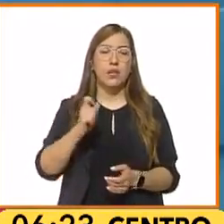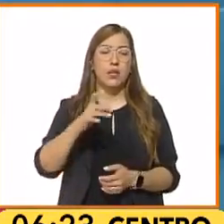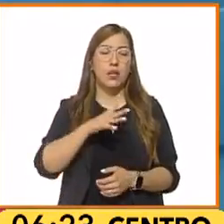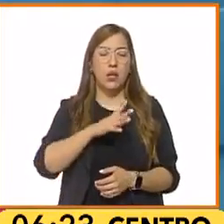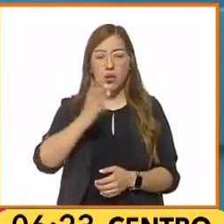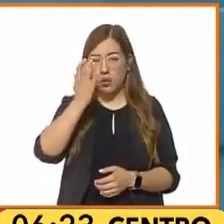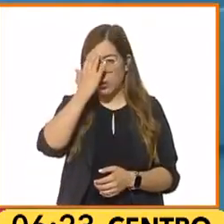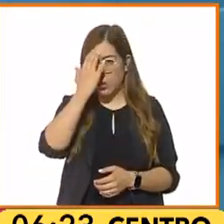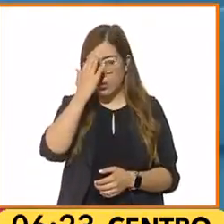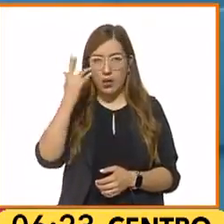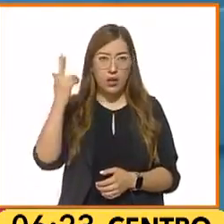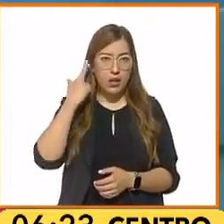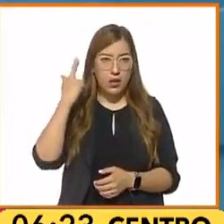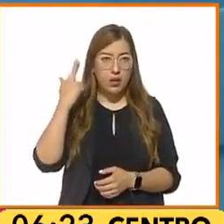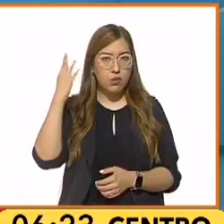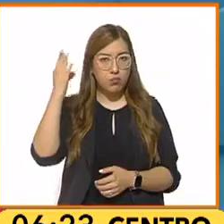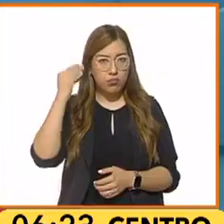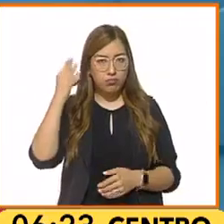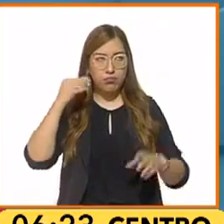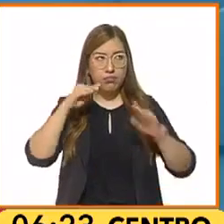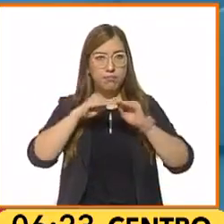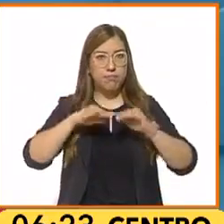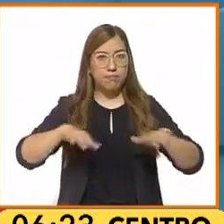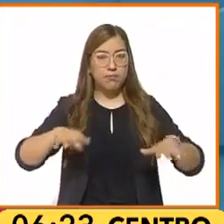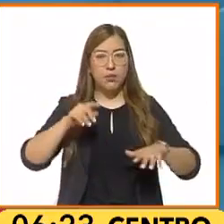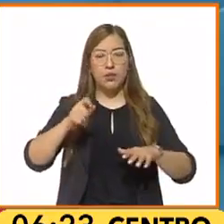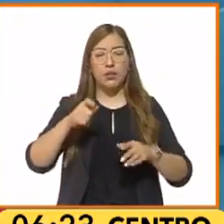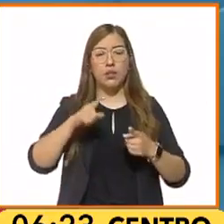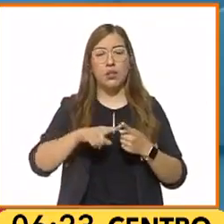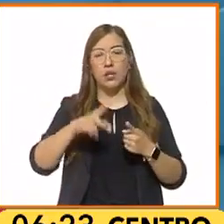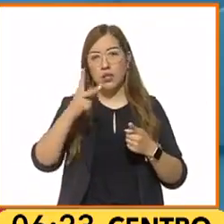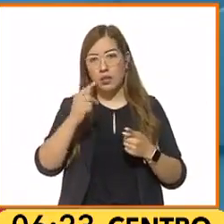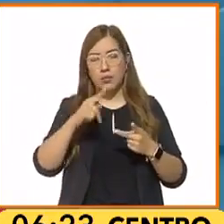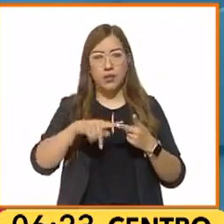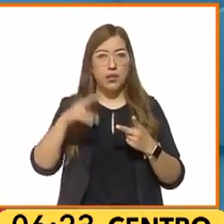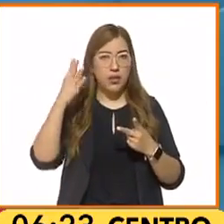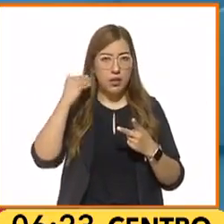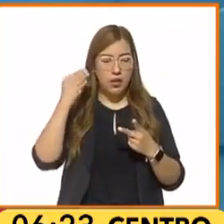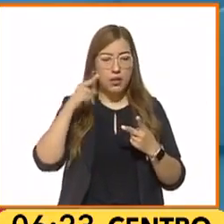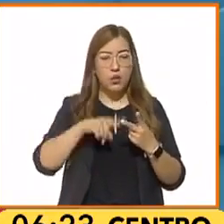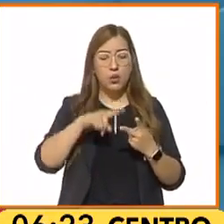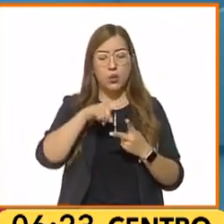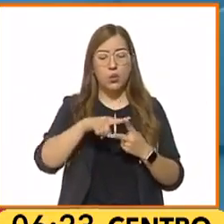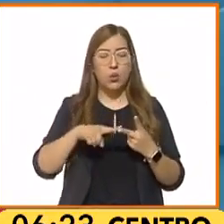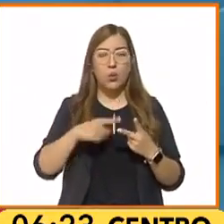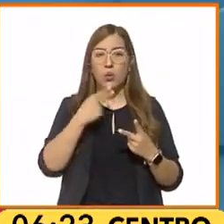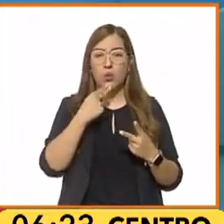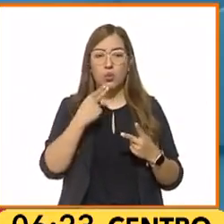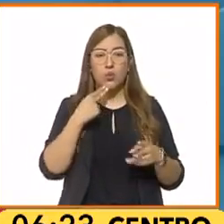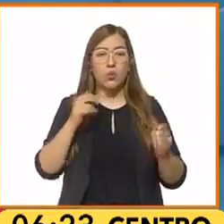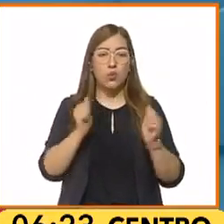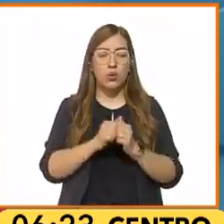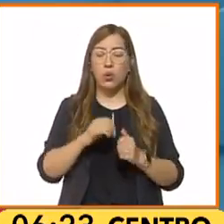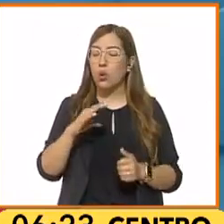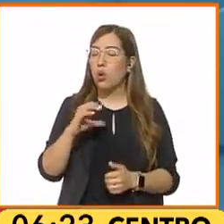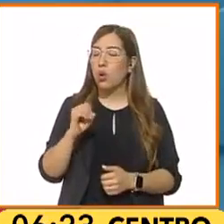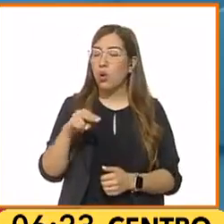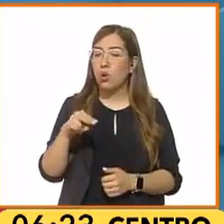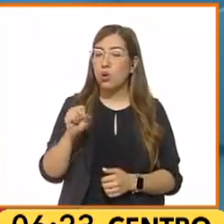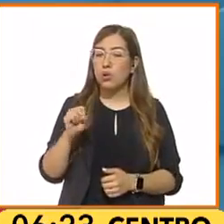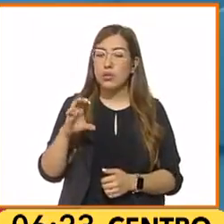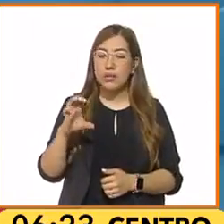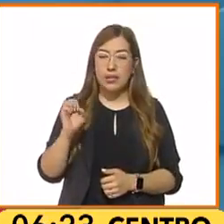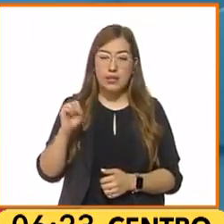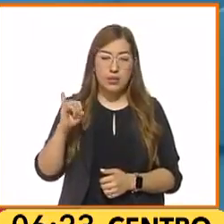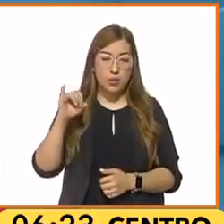la radiodifusión. Esto es, estaciones de televisión y radio que operan bajo el régimen de concesión